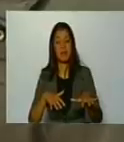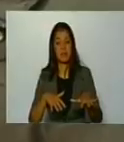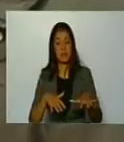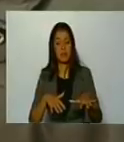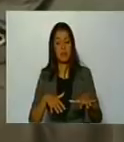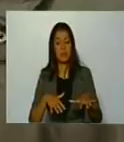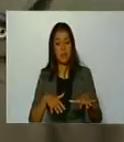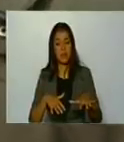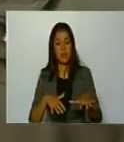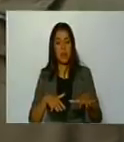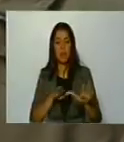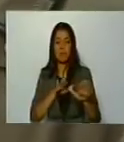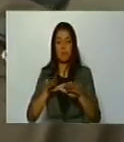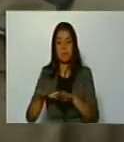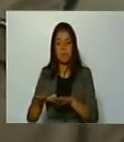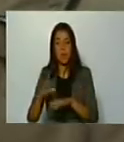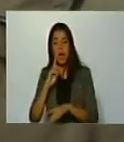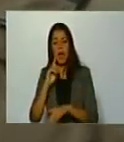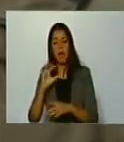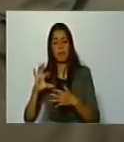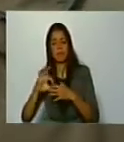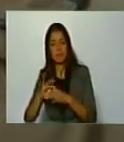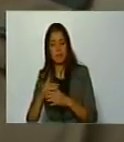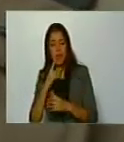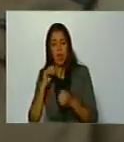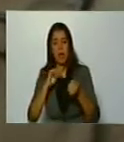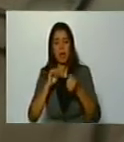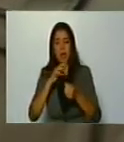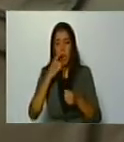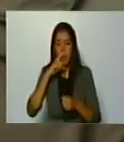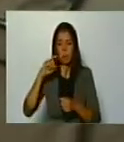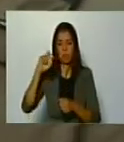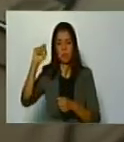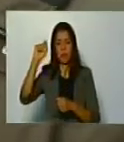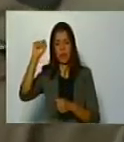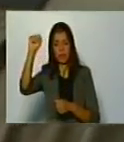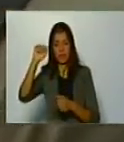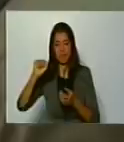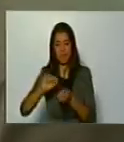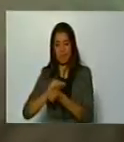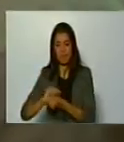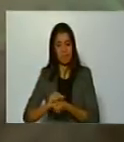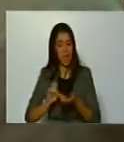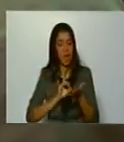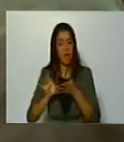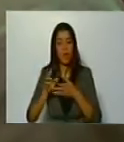que les permitía decir y pensar que iban a acabar con el régimen en 2 semanas, en 3 semanas.